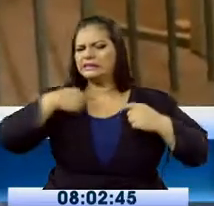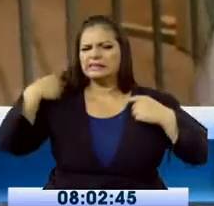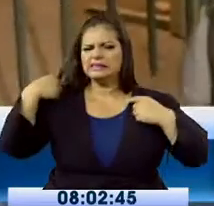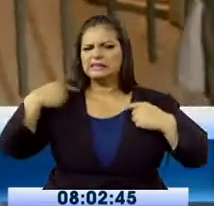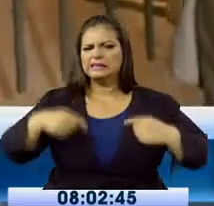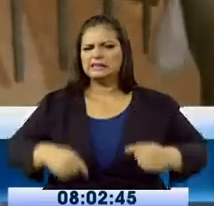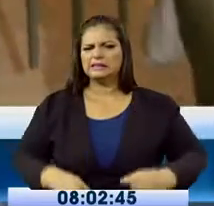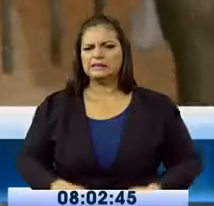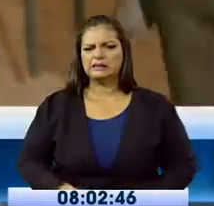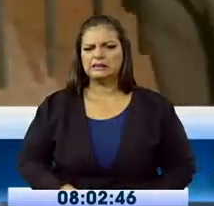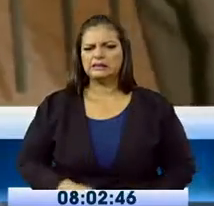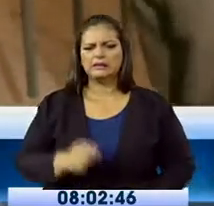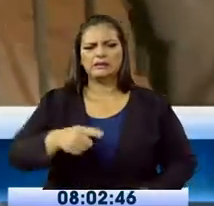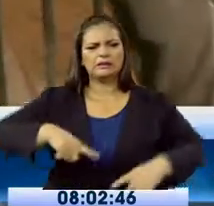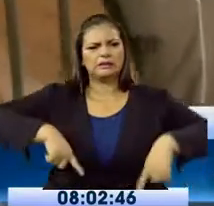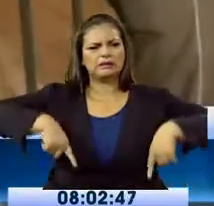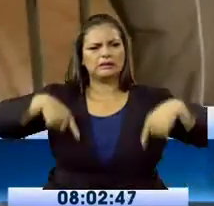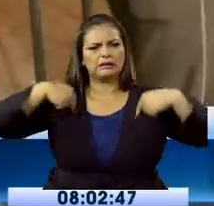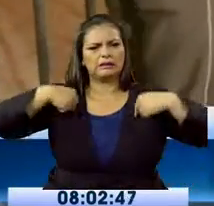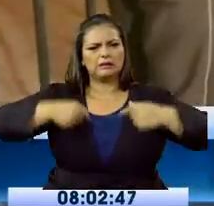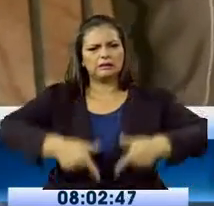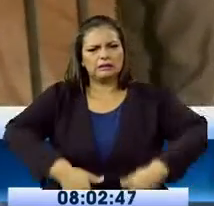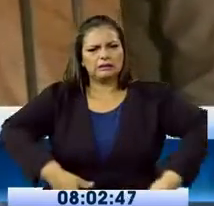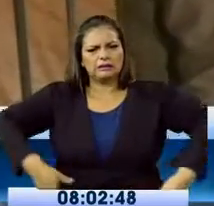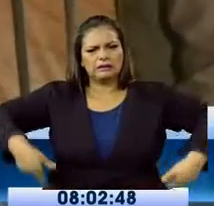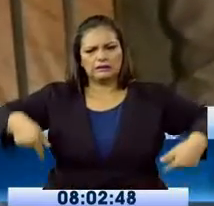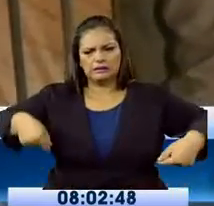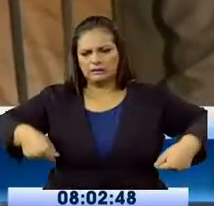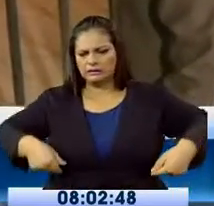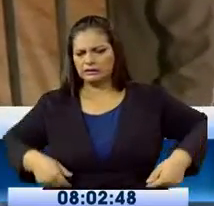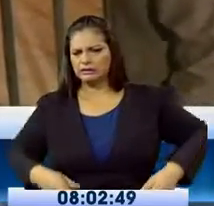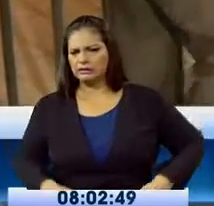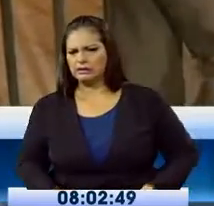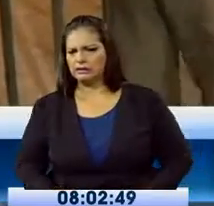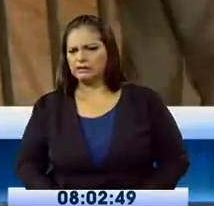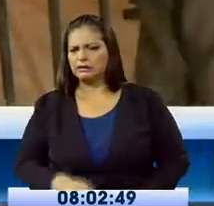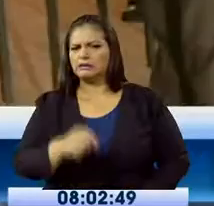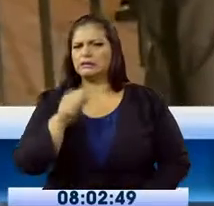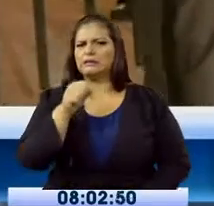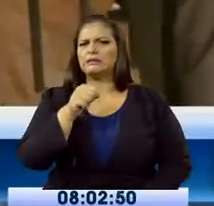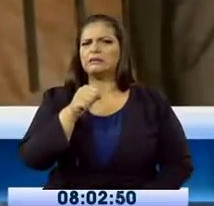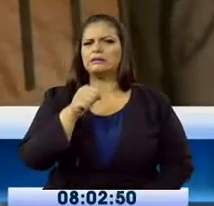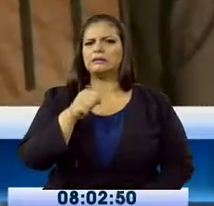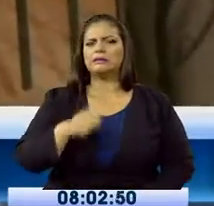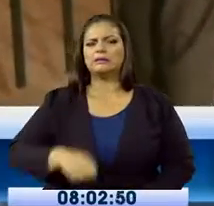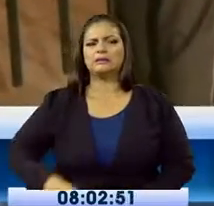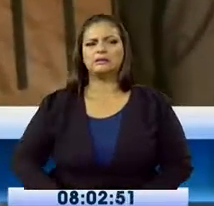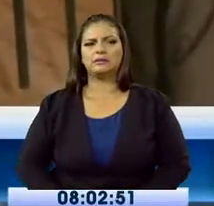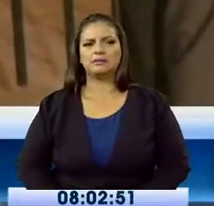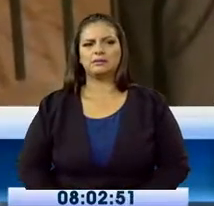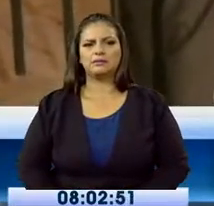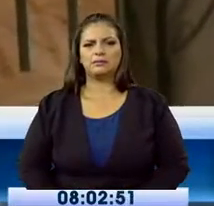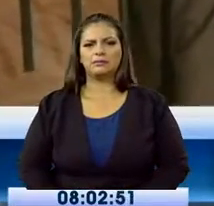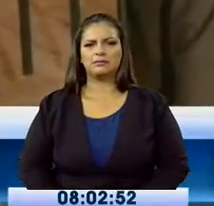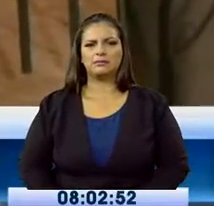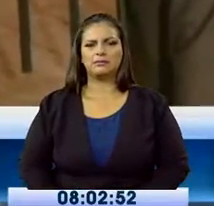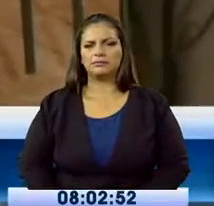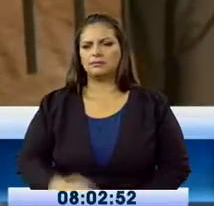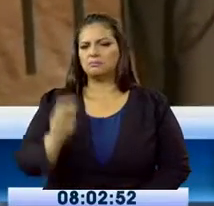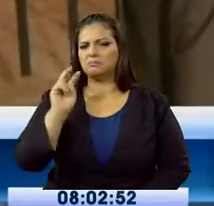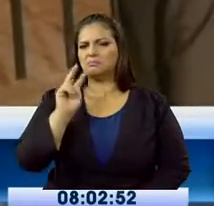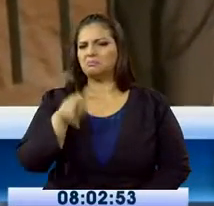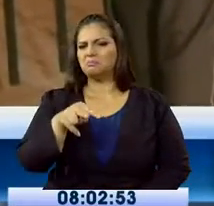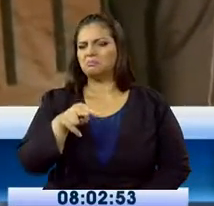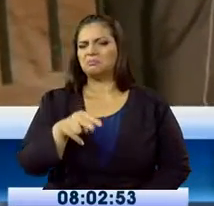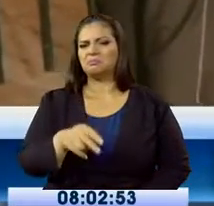Había un ave muerta, unas prendas de vestir y como pudieron captar en la imagen también había